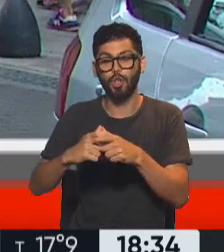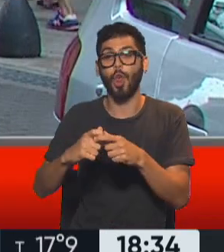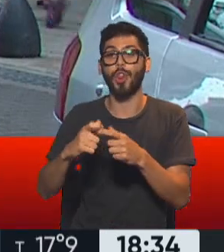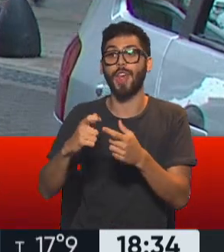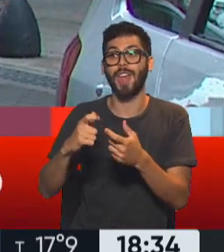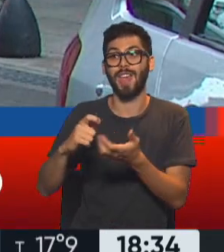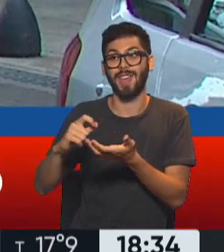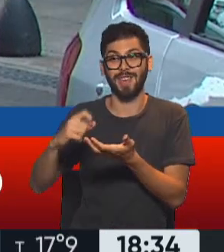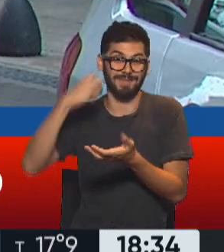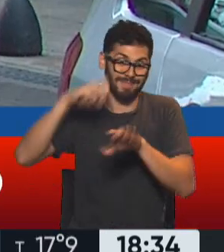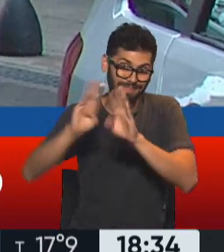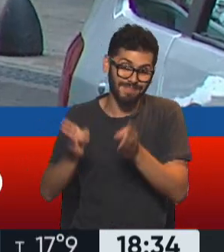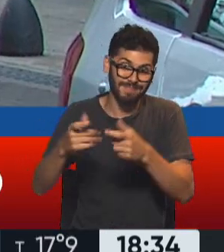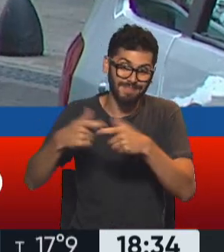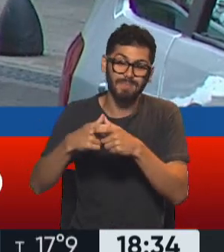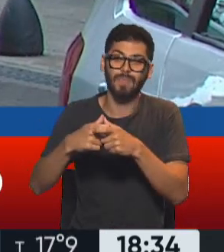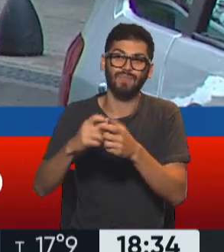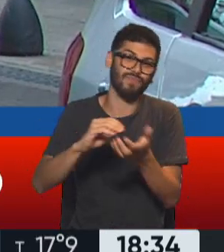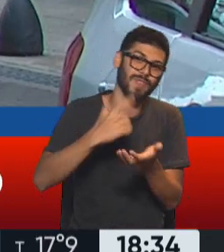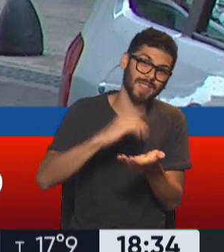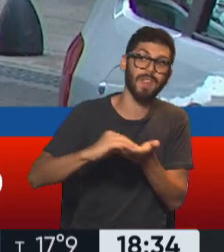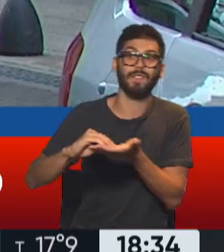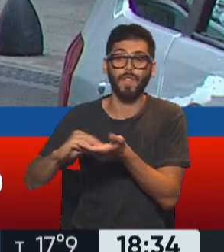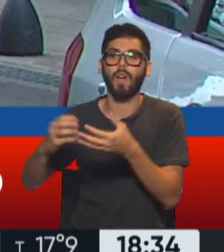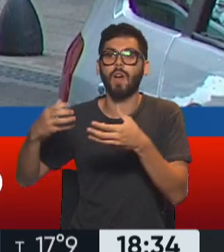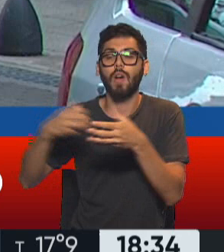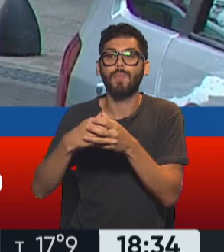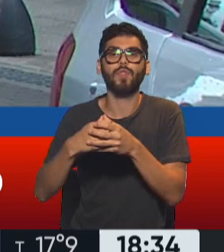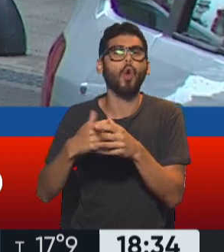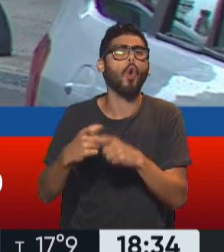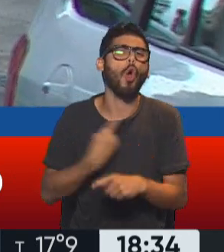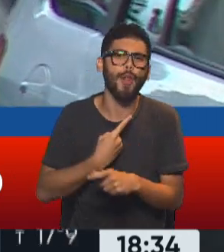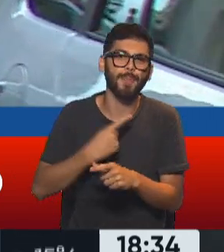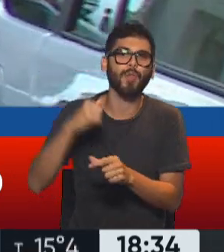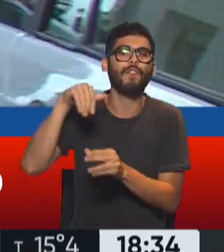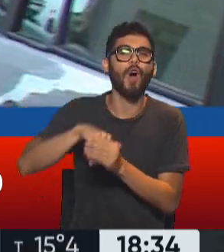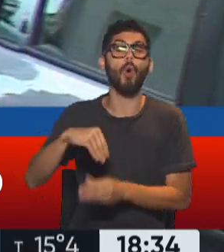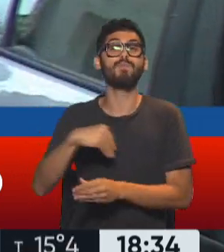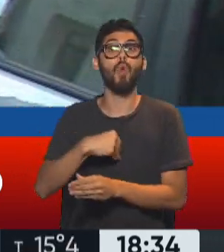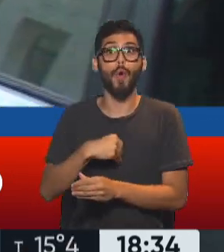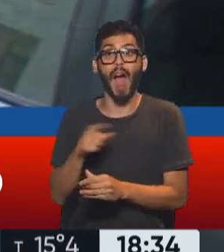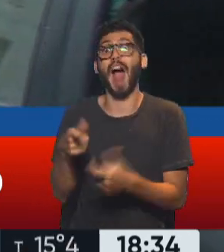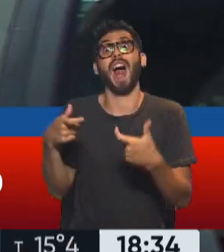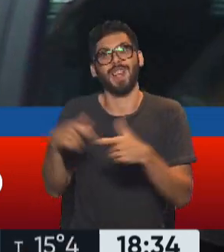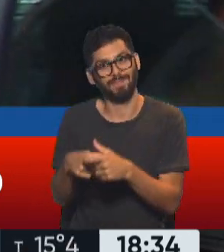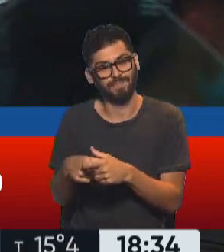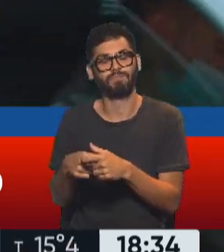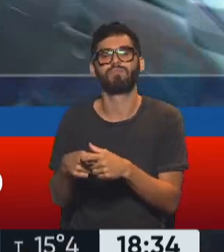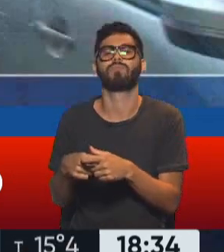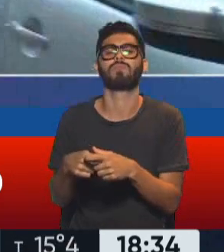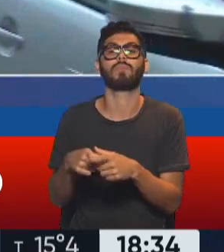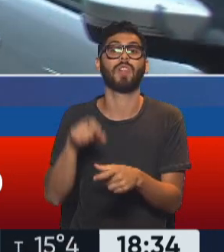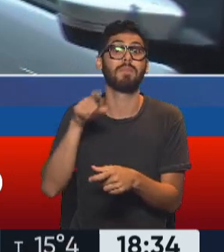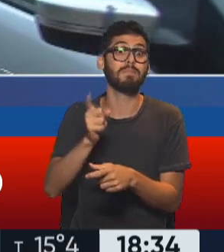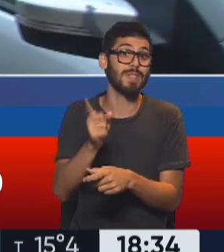inteligencia, donde justamente en las oficinas del Banco Provincia, donde se realizó la